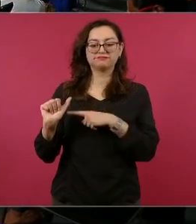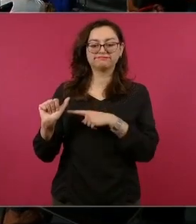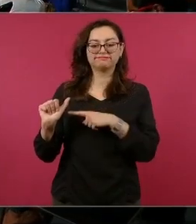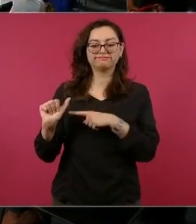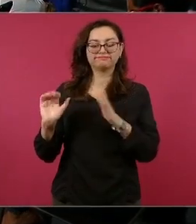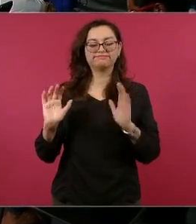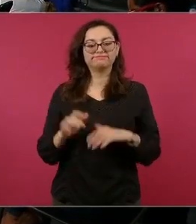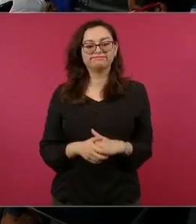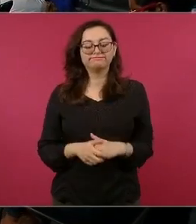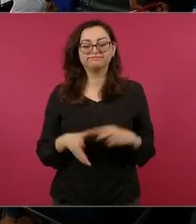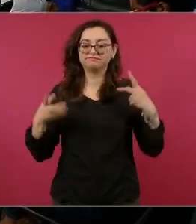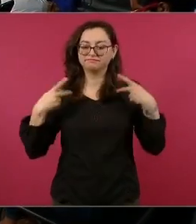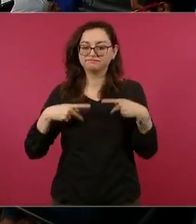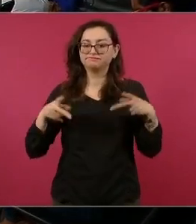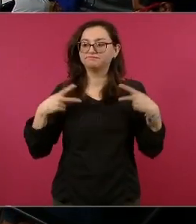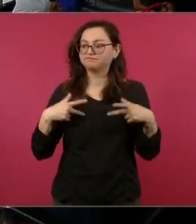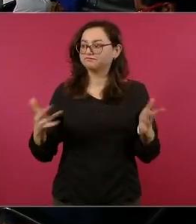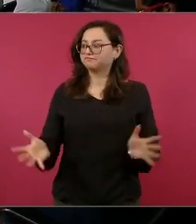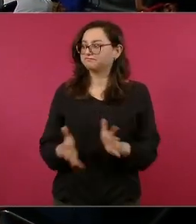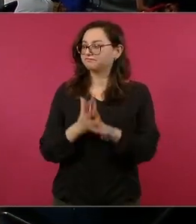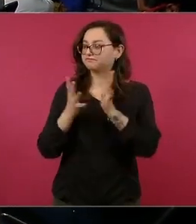con la participación de la gente,